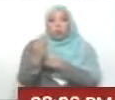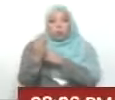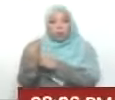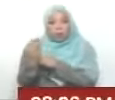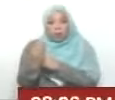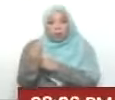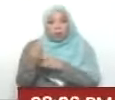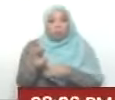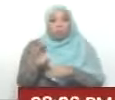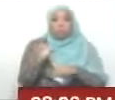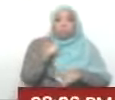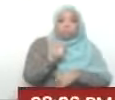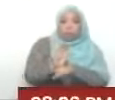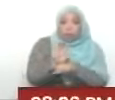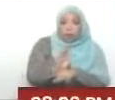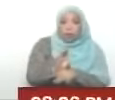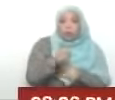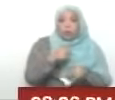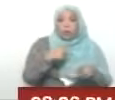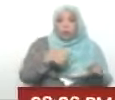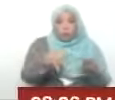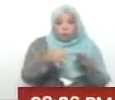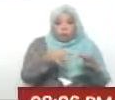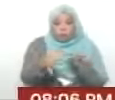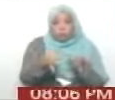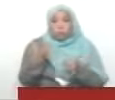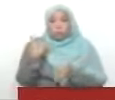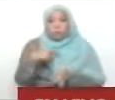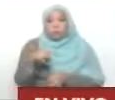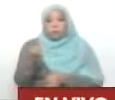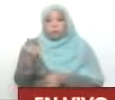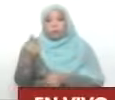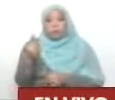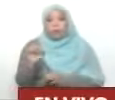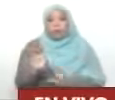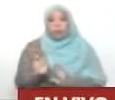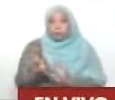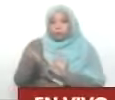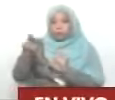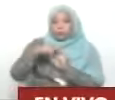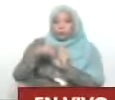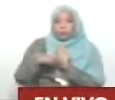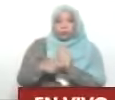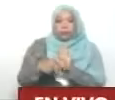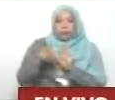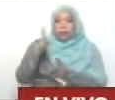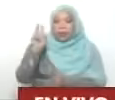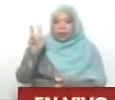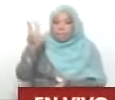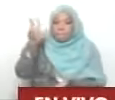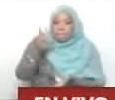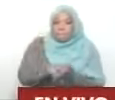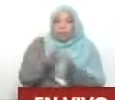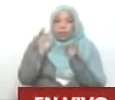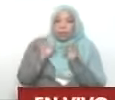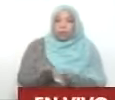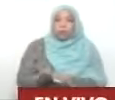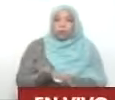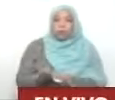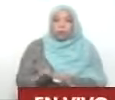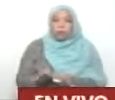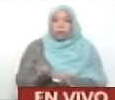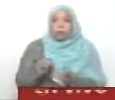aquello. Por eso, primera orden, que se cumpla estrictamente